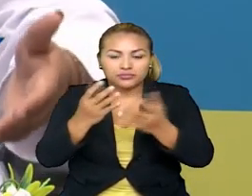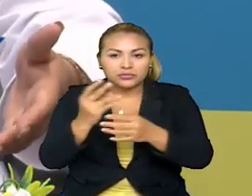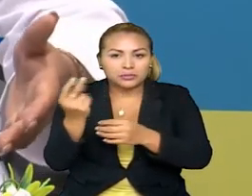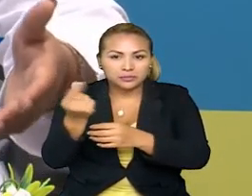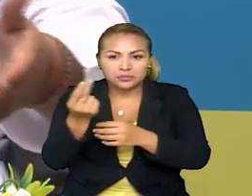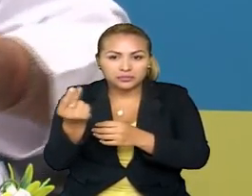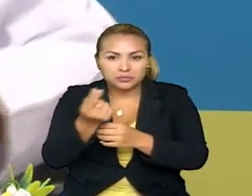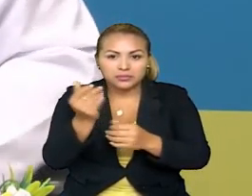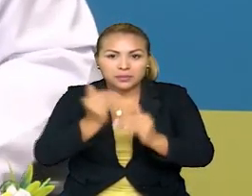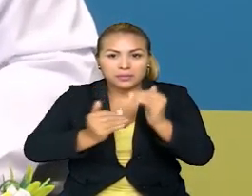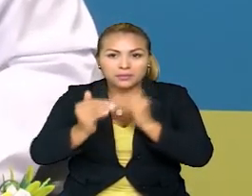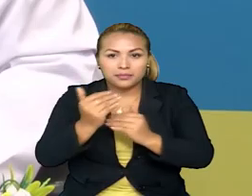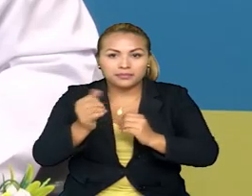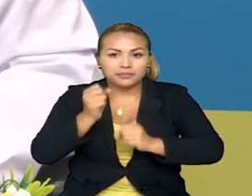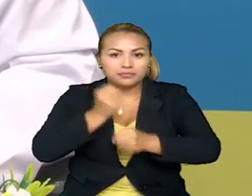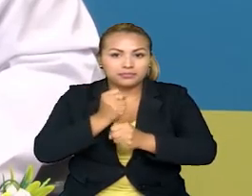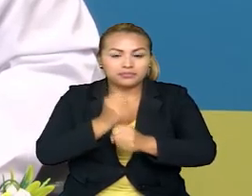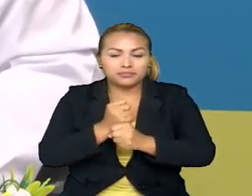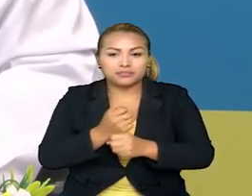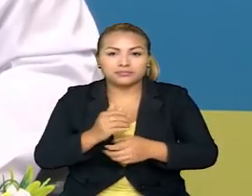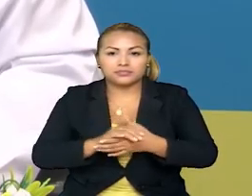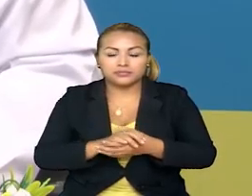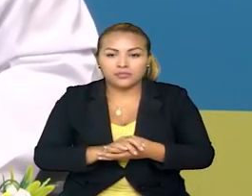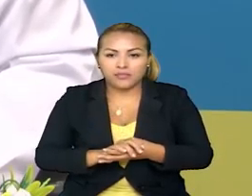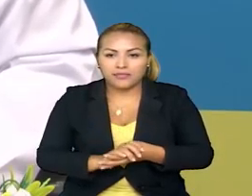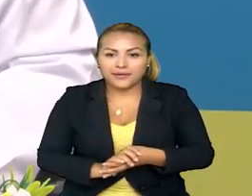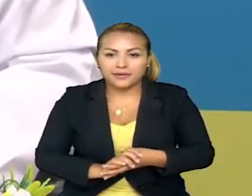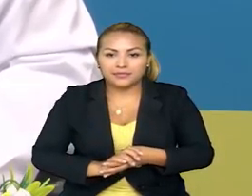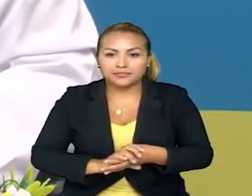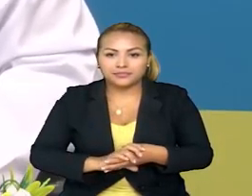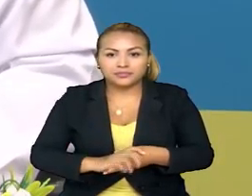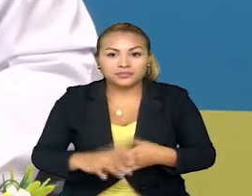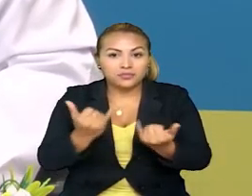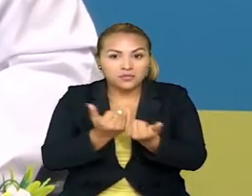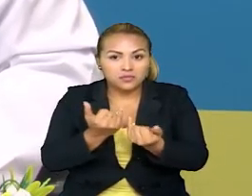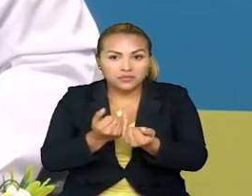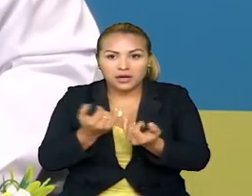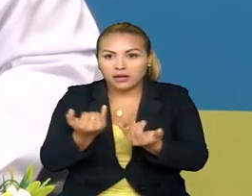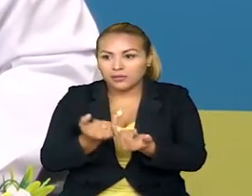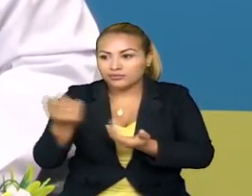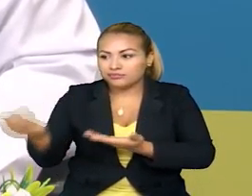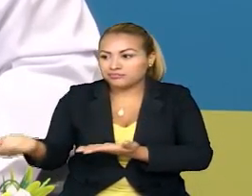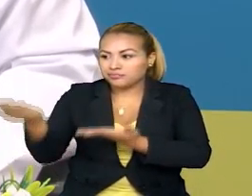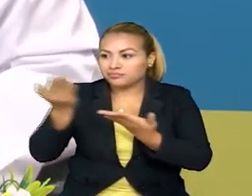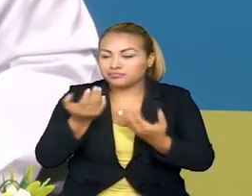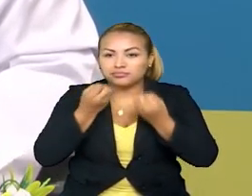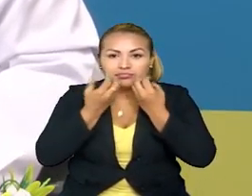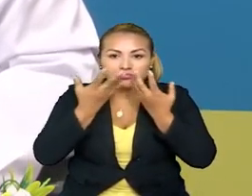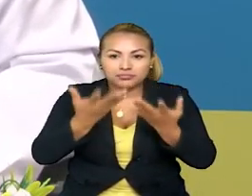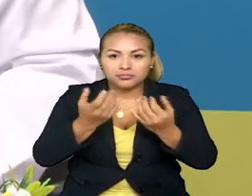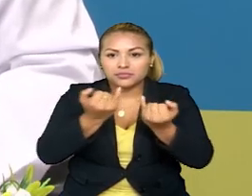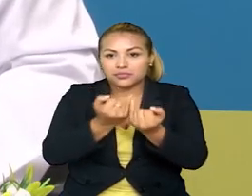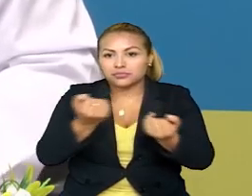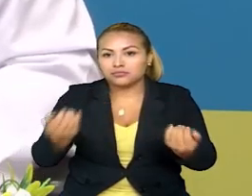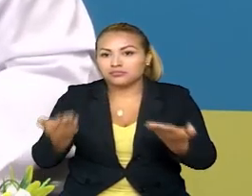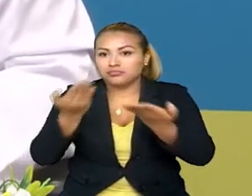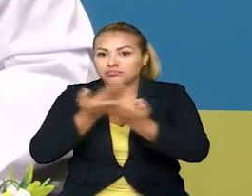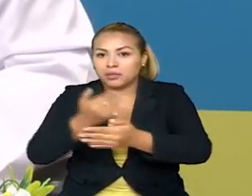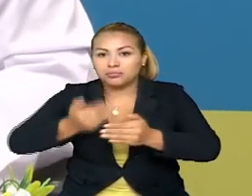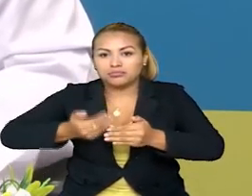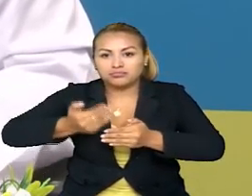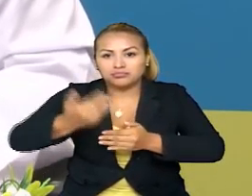trabajo incluso bien es iniciar el trabajo nos podemos comunicar recibir base enviar información procesar información